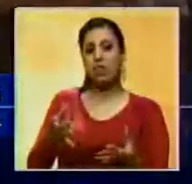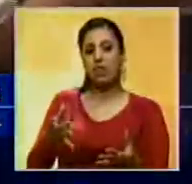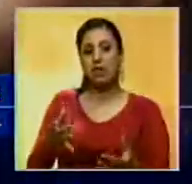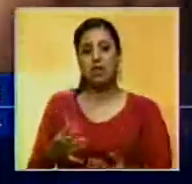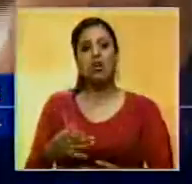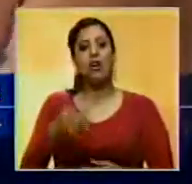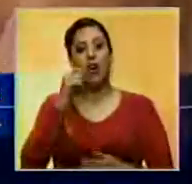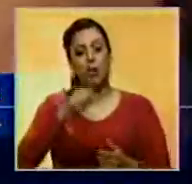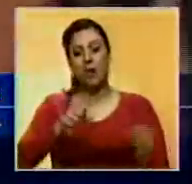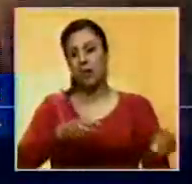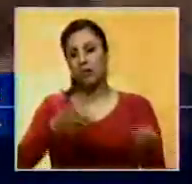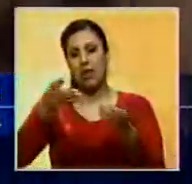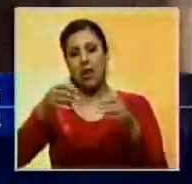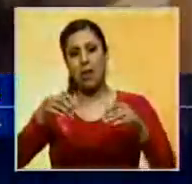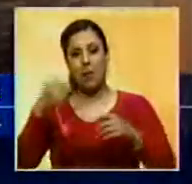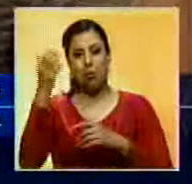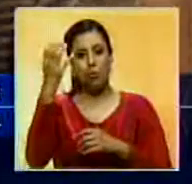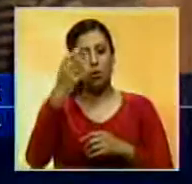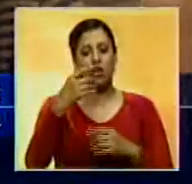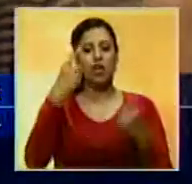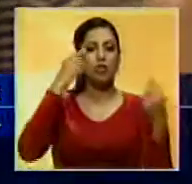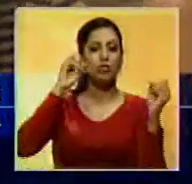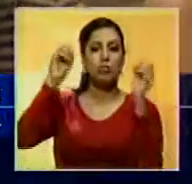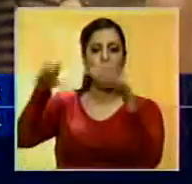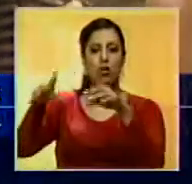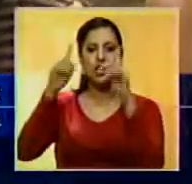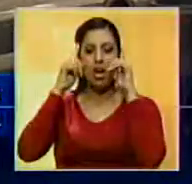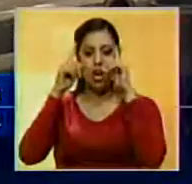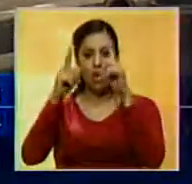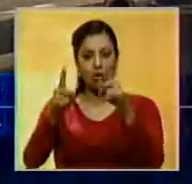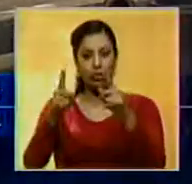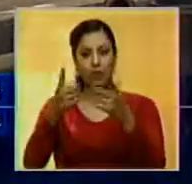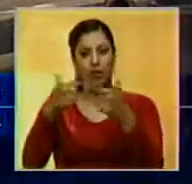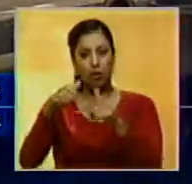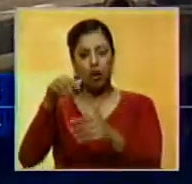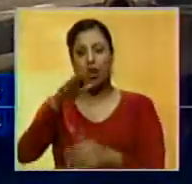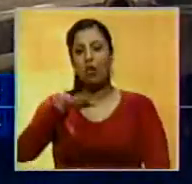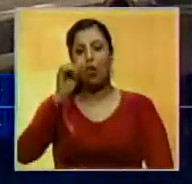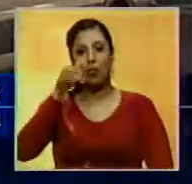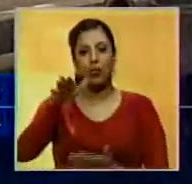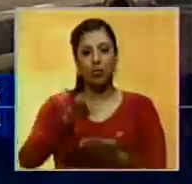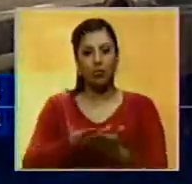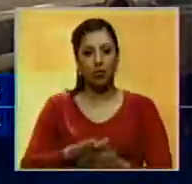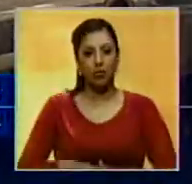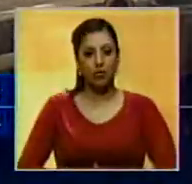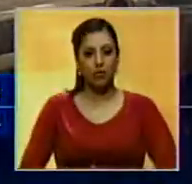apoyo, lo montaron herido en una patrulla y lo abandonaron en una carretera de la entidad donde murió.